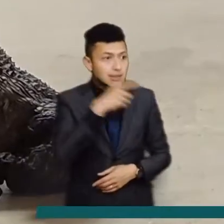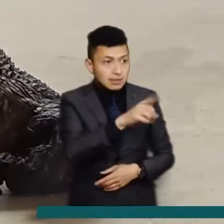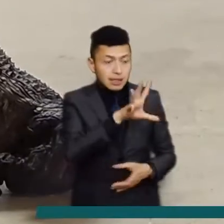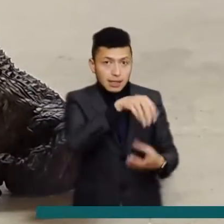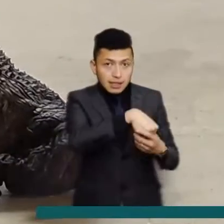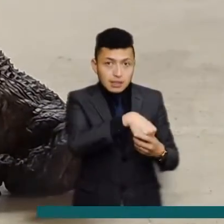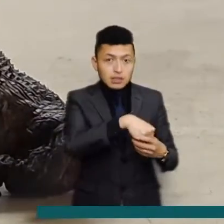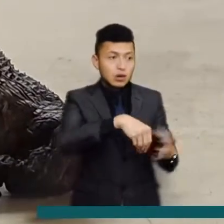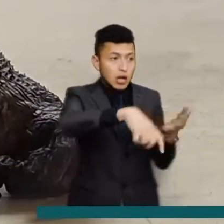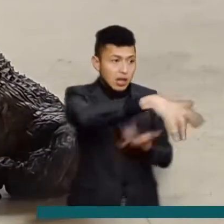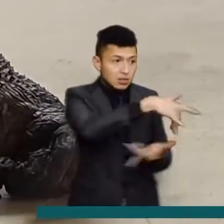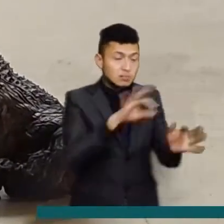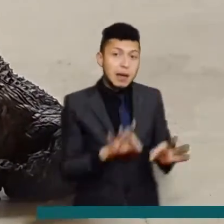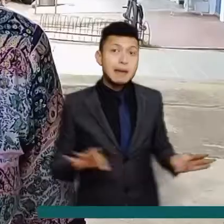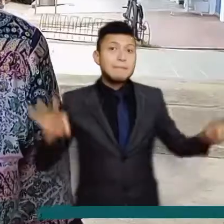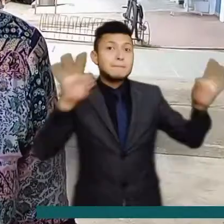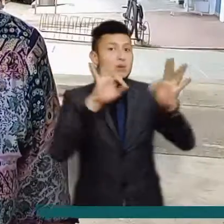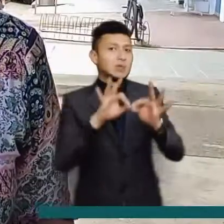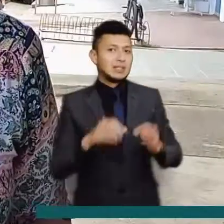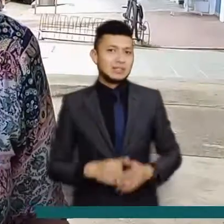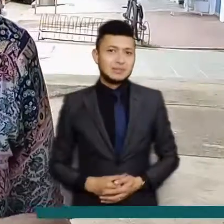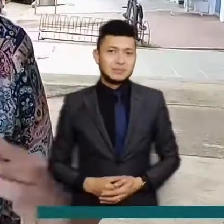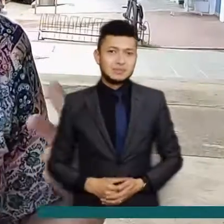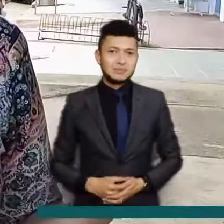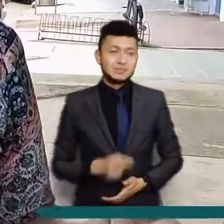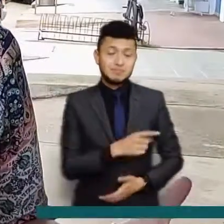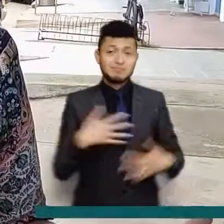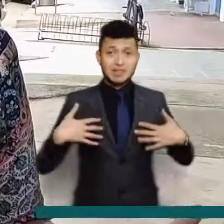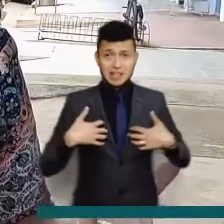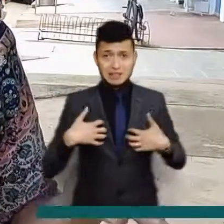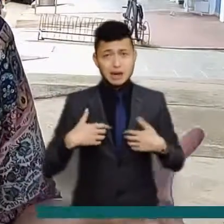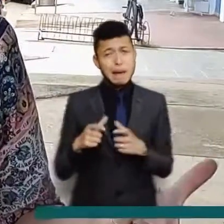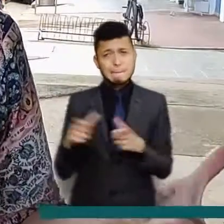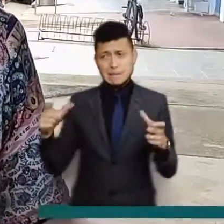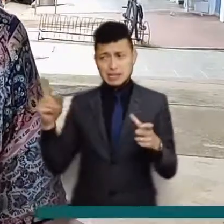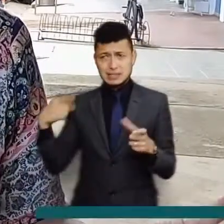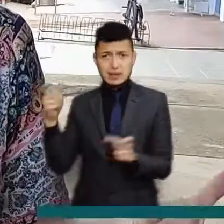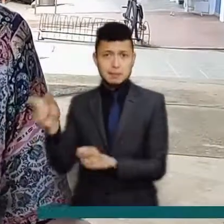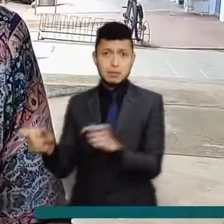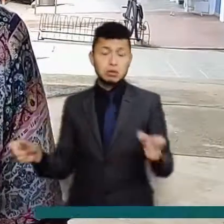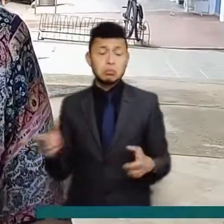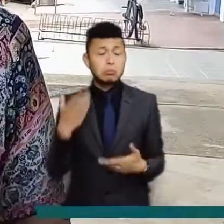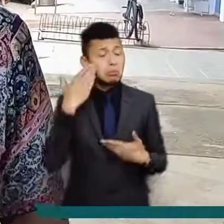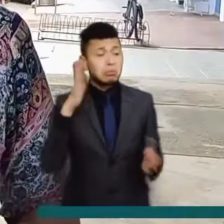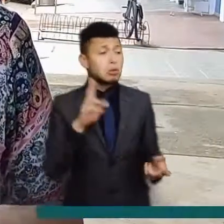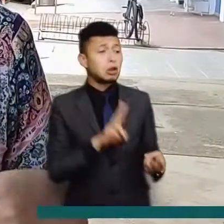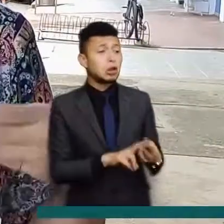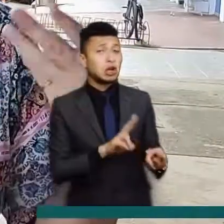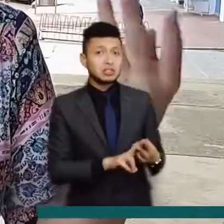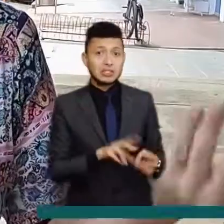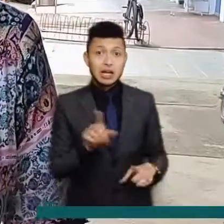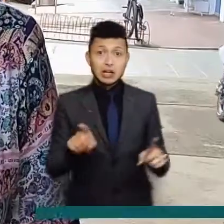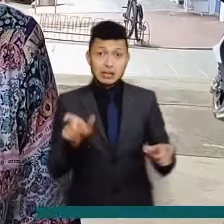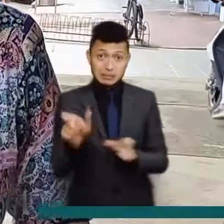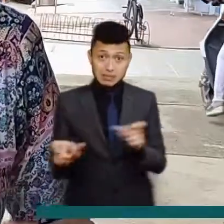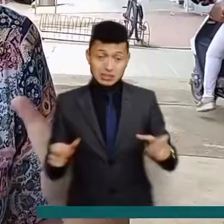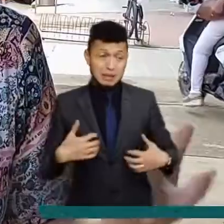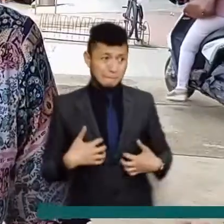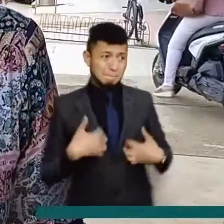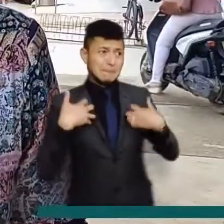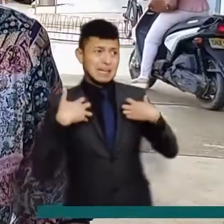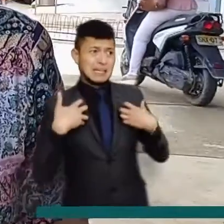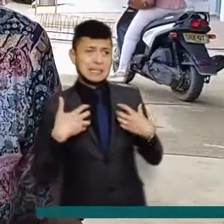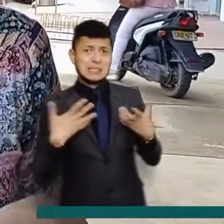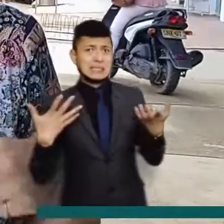funciones importantes en los ecosistemas. Son animales que la mayoría de la gente del común desconoce y muchas personas tienen temor